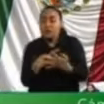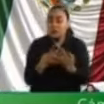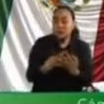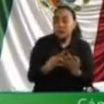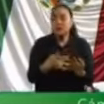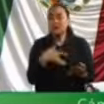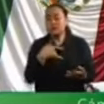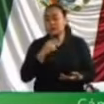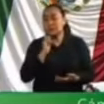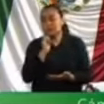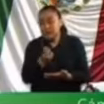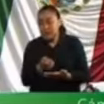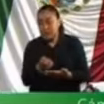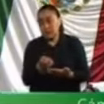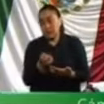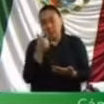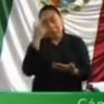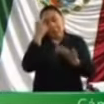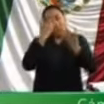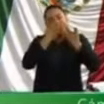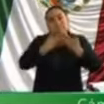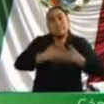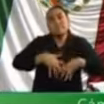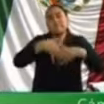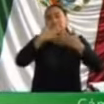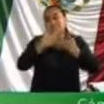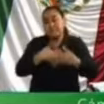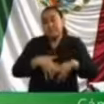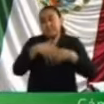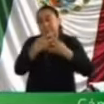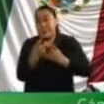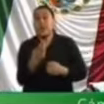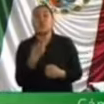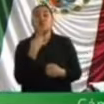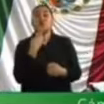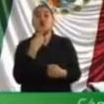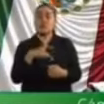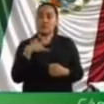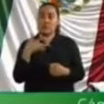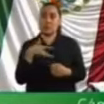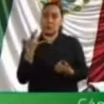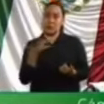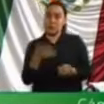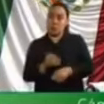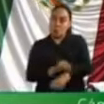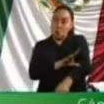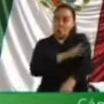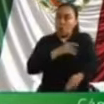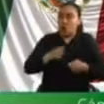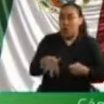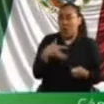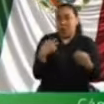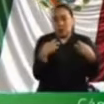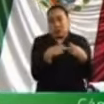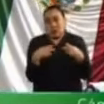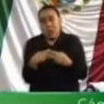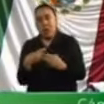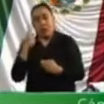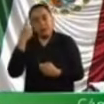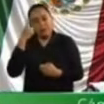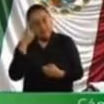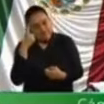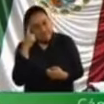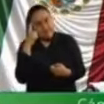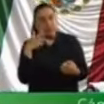promueve la actividad cerebral y enseña a controlar emociones como es la ansiedad el enojo